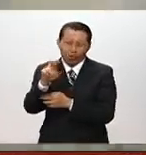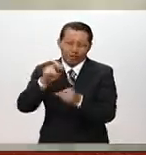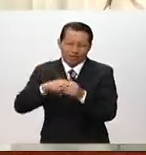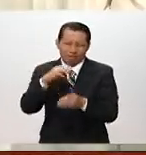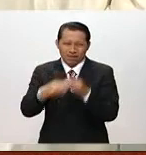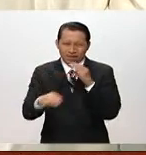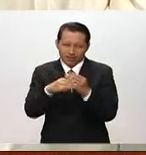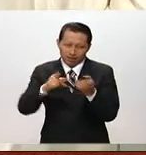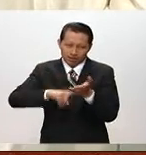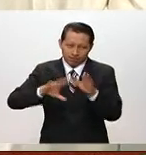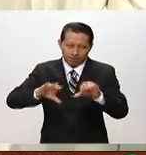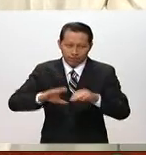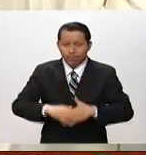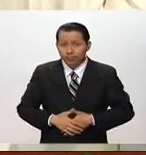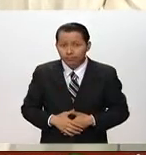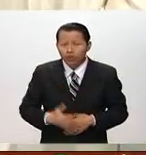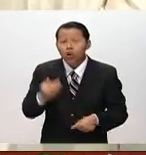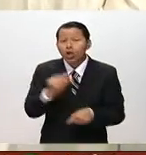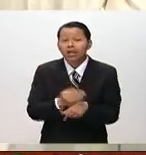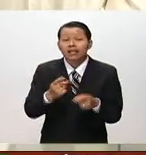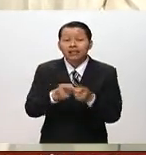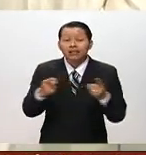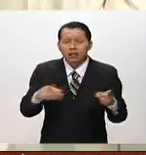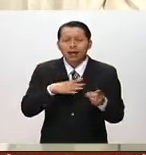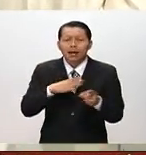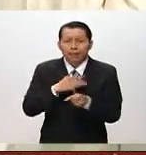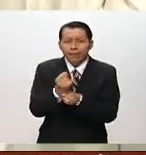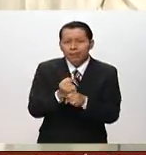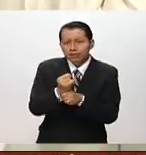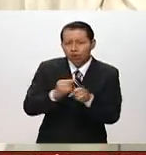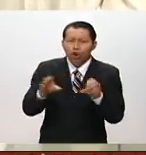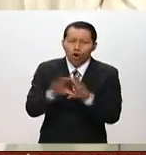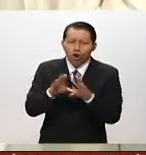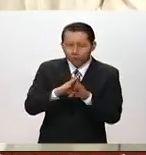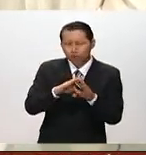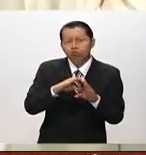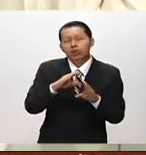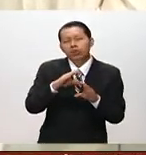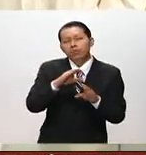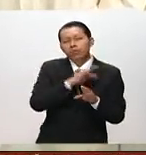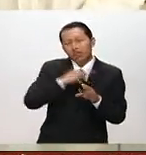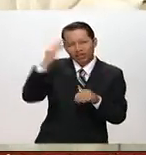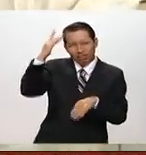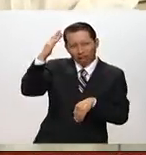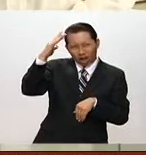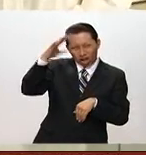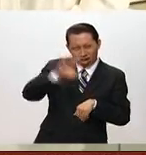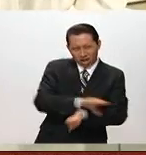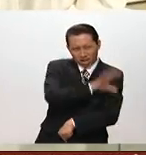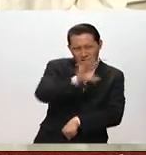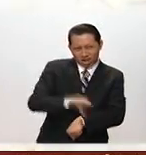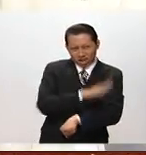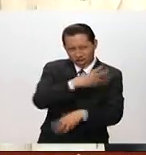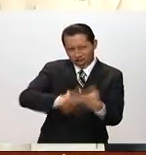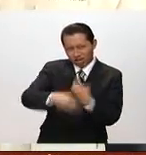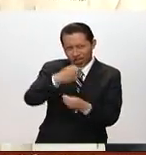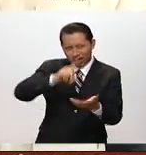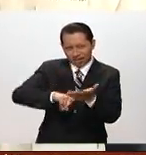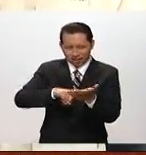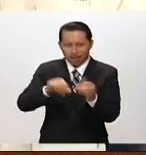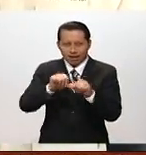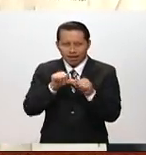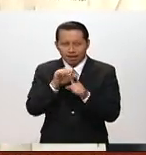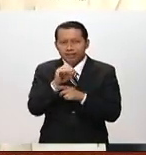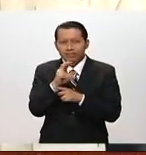imparte. Actualmente estamos desarrollando la línea de investigación de células solares orgánicas, que sería una nueva área dentro del CIMBESTAF. Tratamos